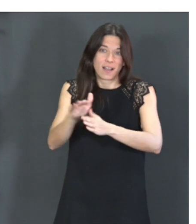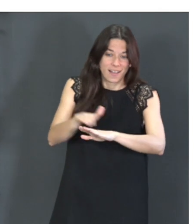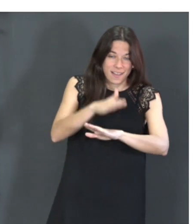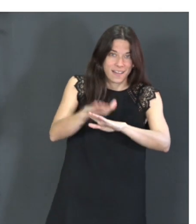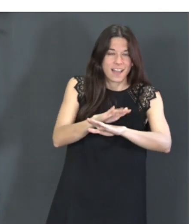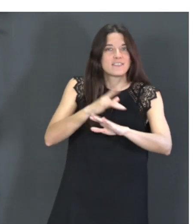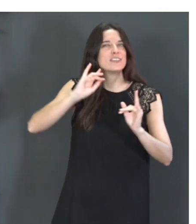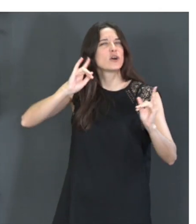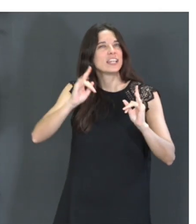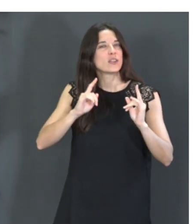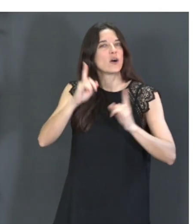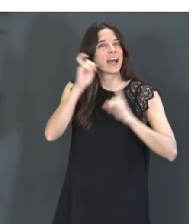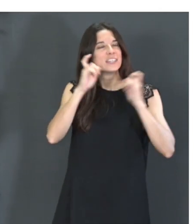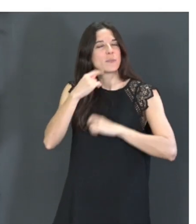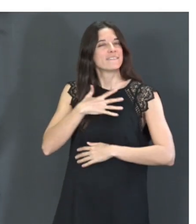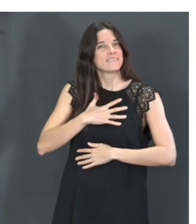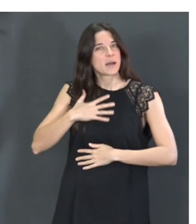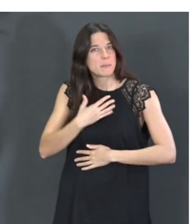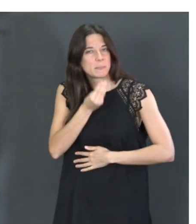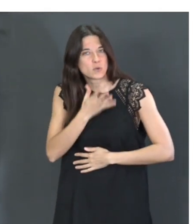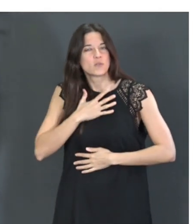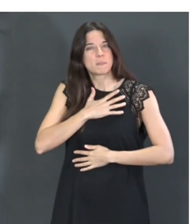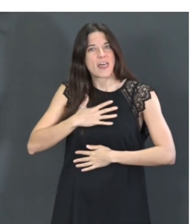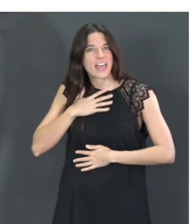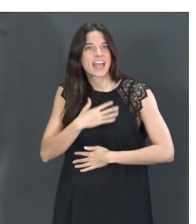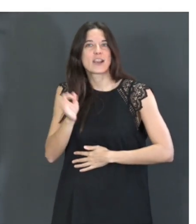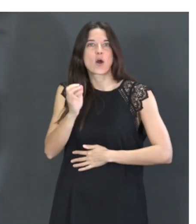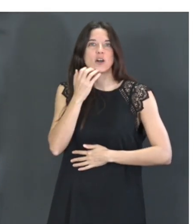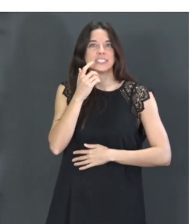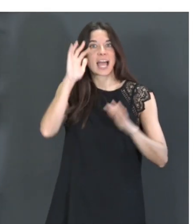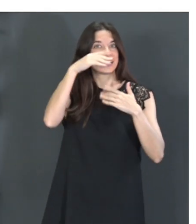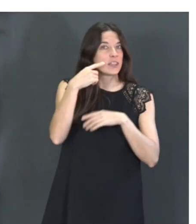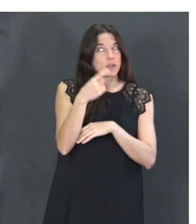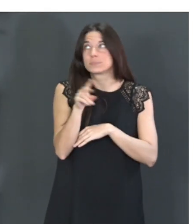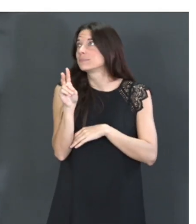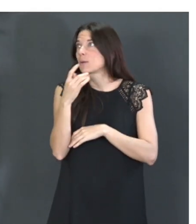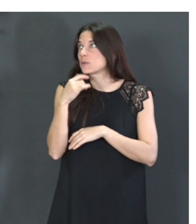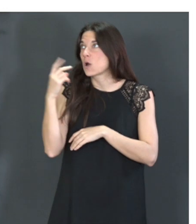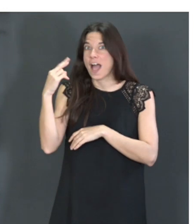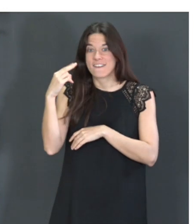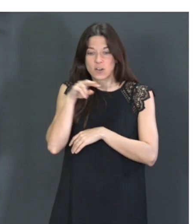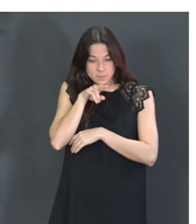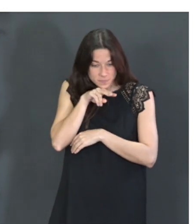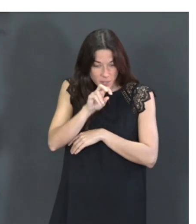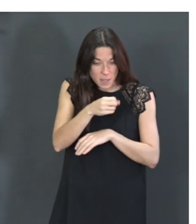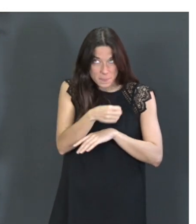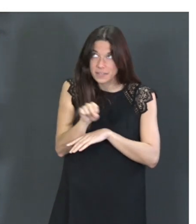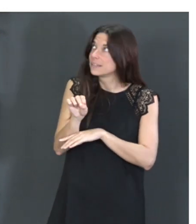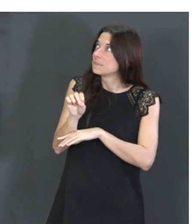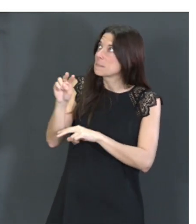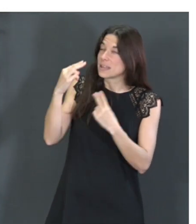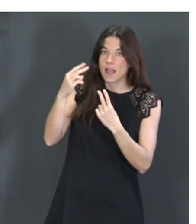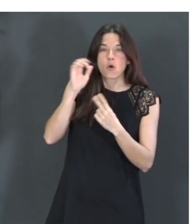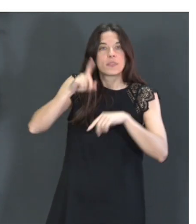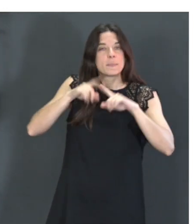sonidos y gestos de placer, o si dirige la atención de donde le estamos hablando, en función del momento